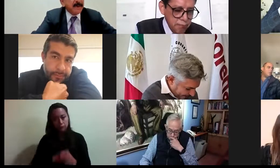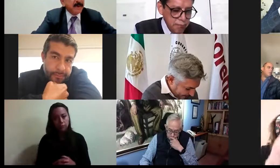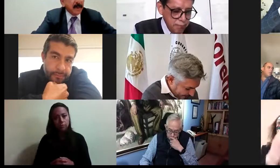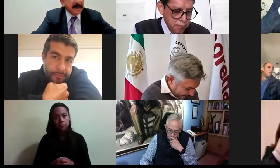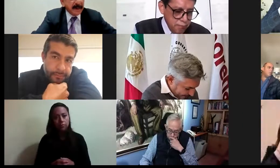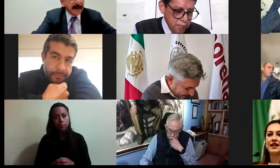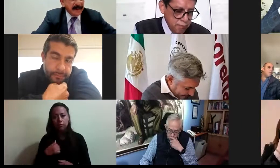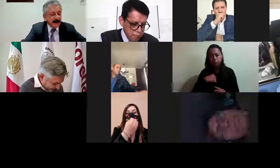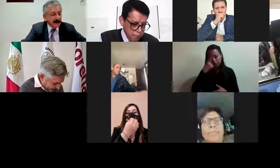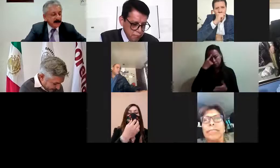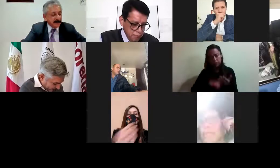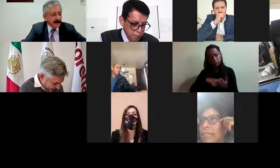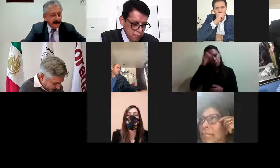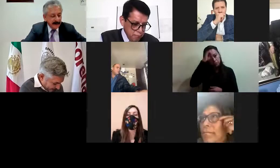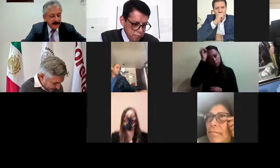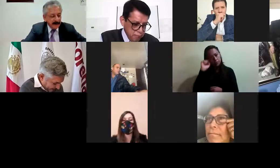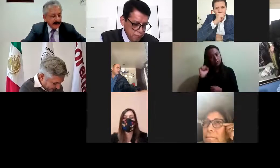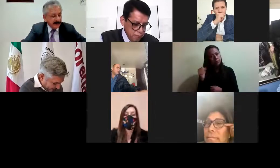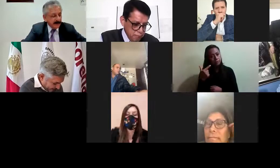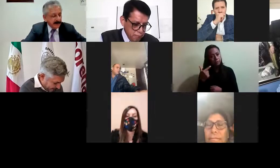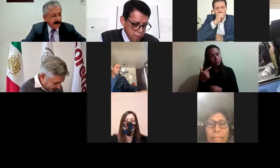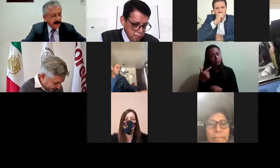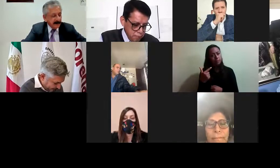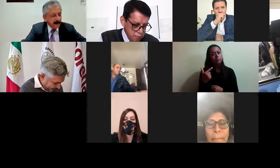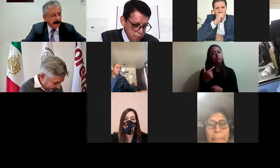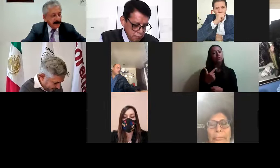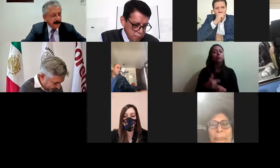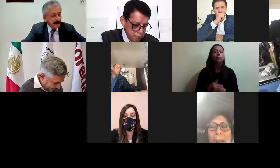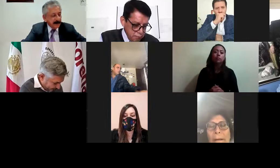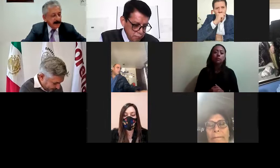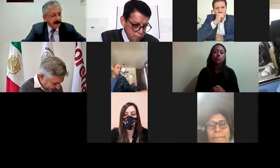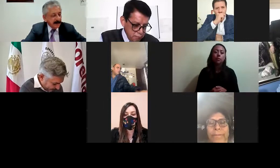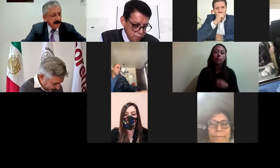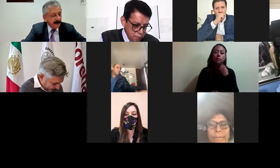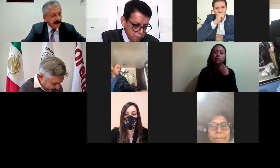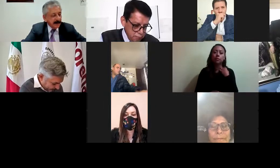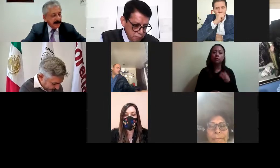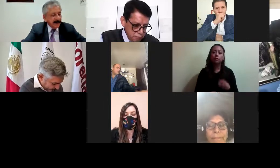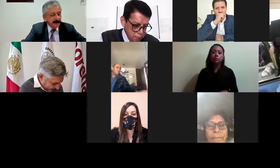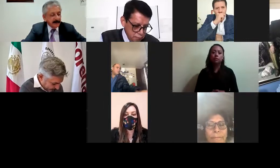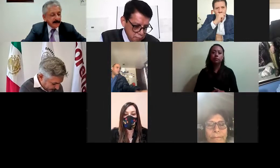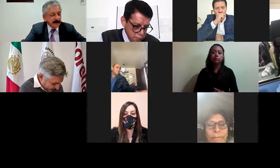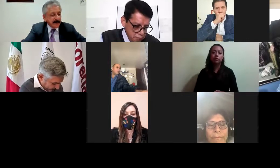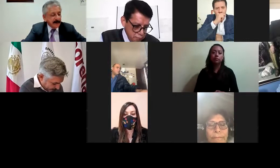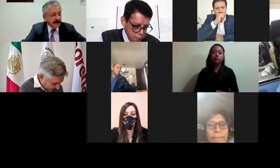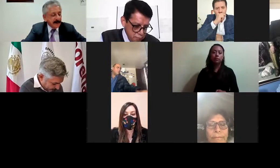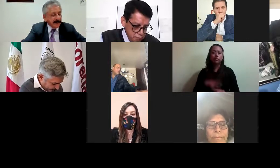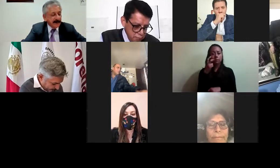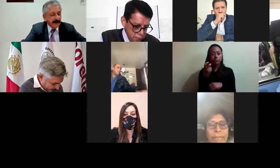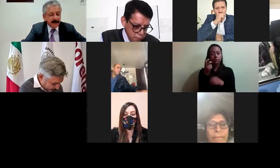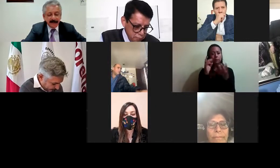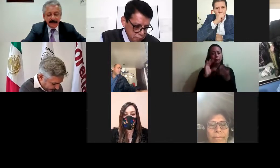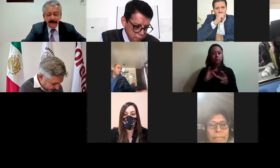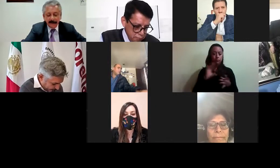y yo quiero comentar aquí algo que en cuanto a este asunto de